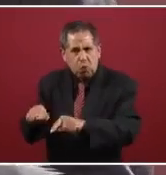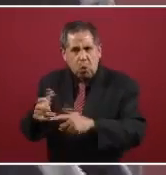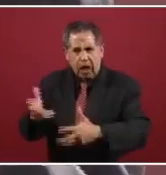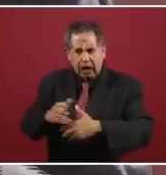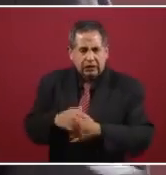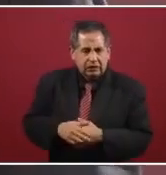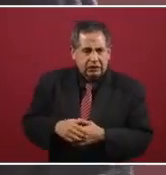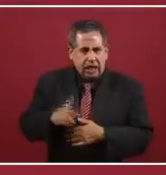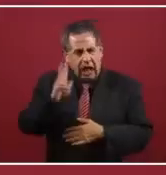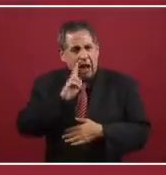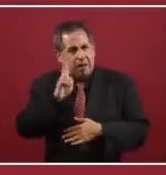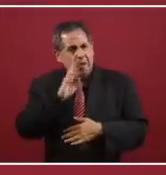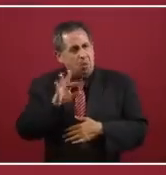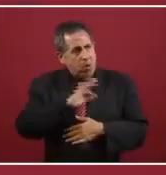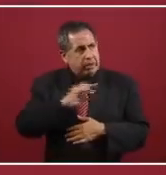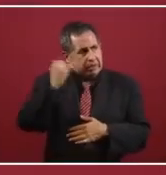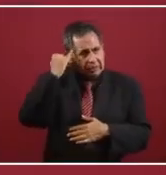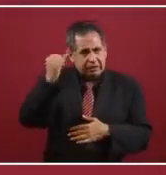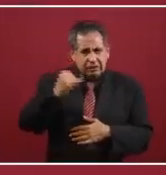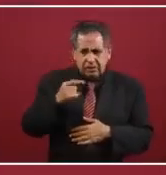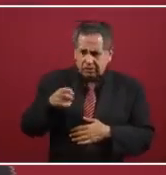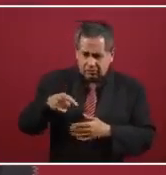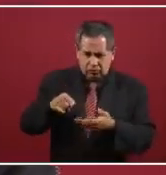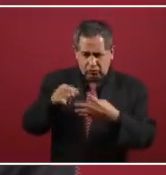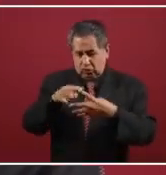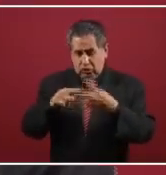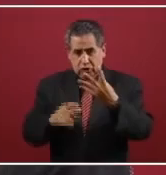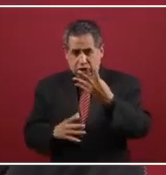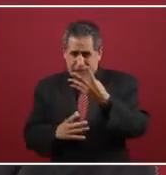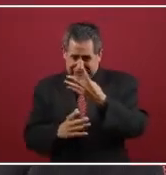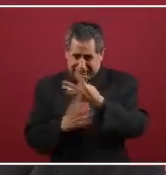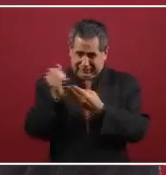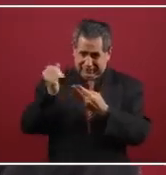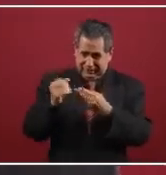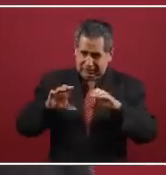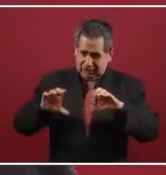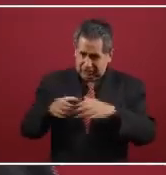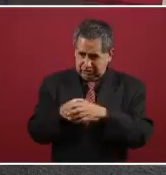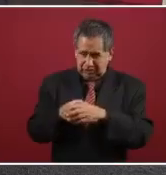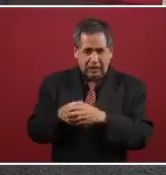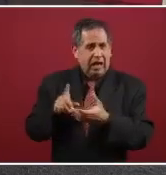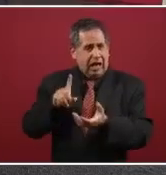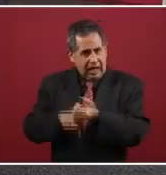explorar la posibilidad de que esas prestaciones se incluyan al salario